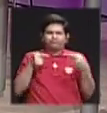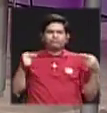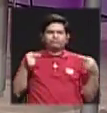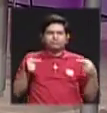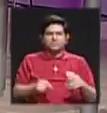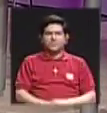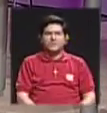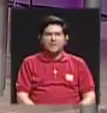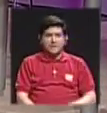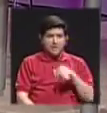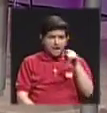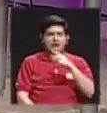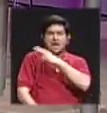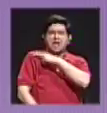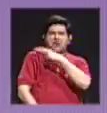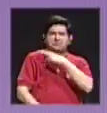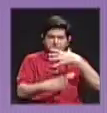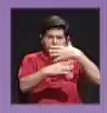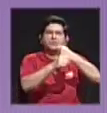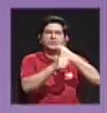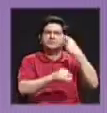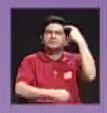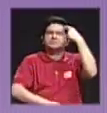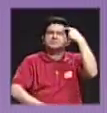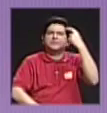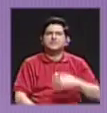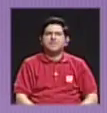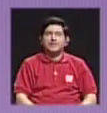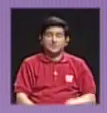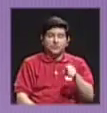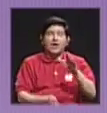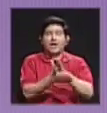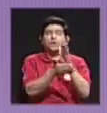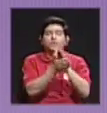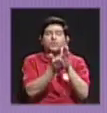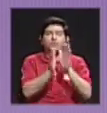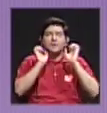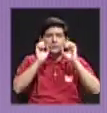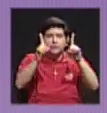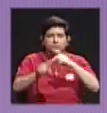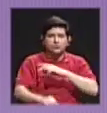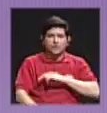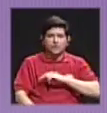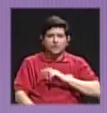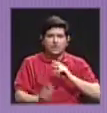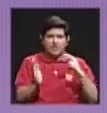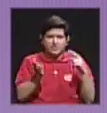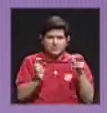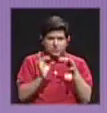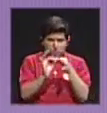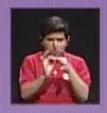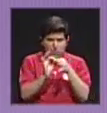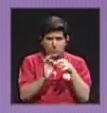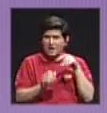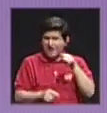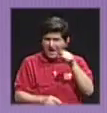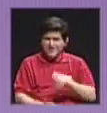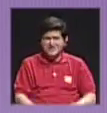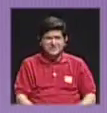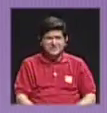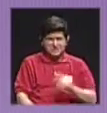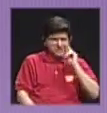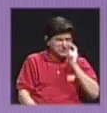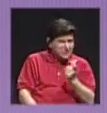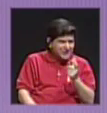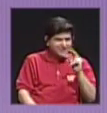que hizo la jerarquía a las guías sexuales. Sí. Eso tampoco es casual, nuevamente, y va más allá del